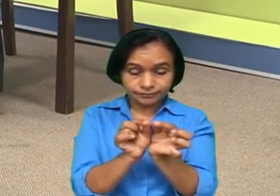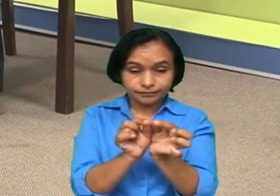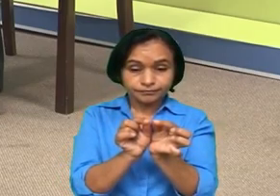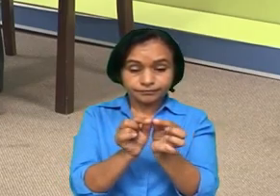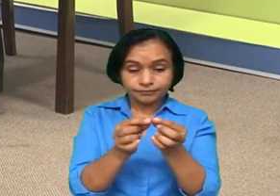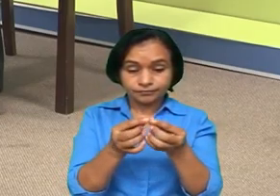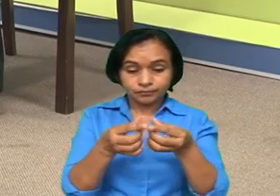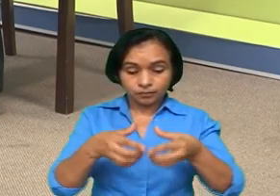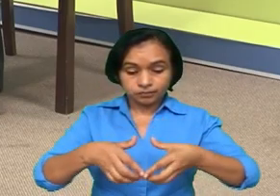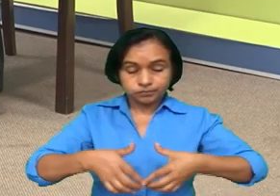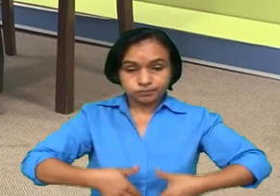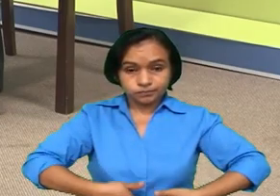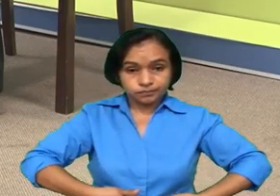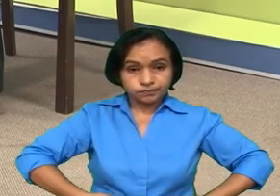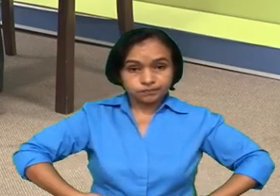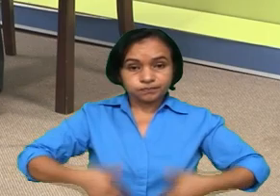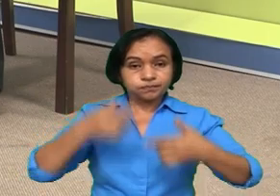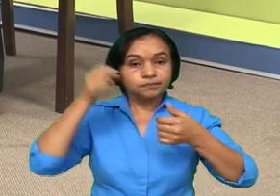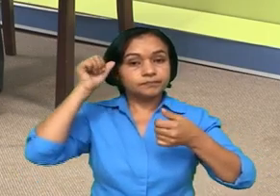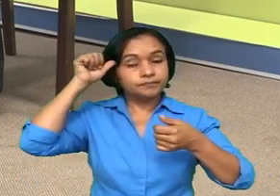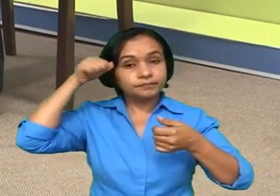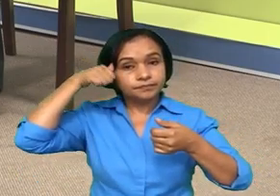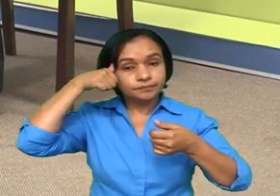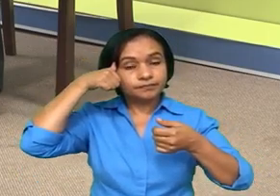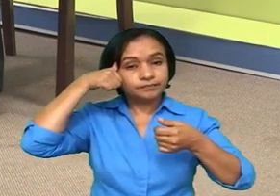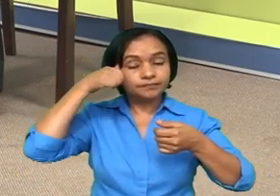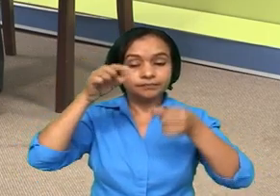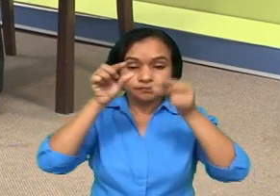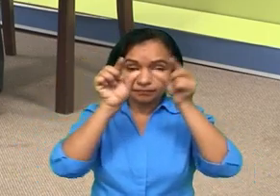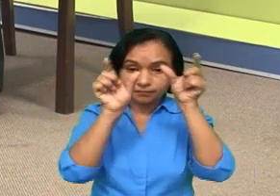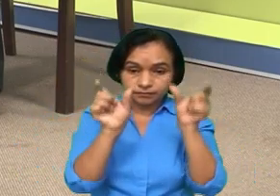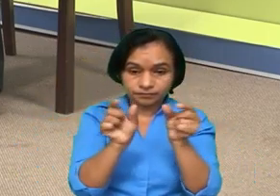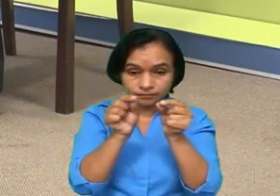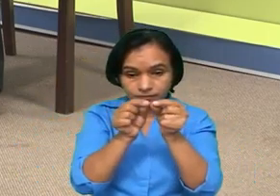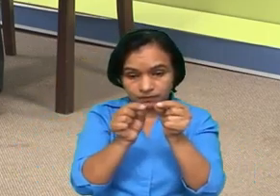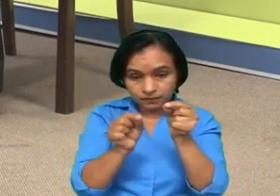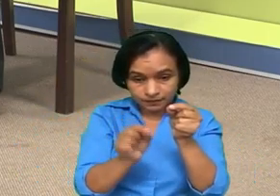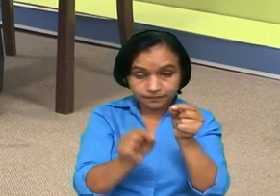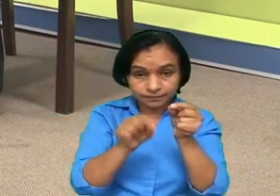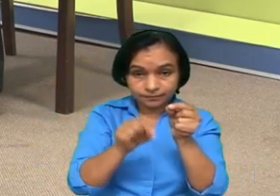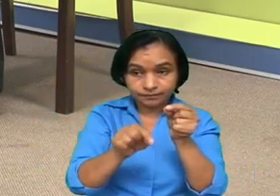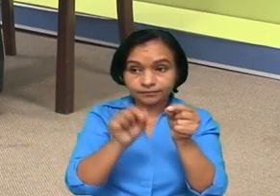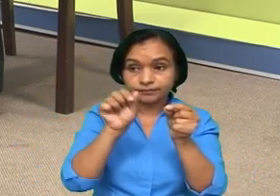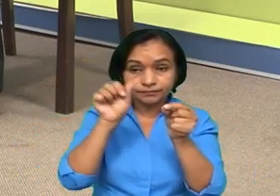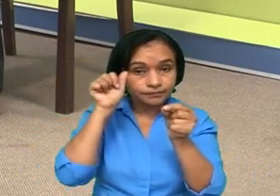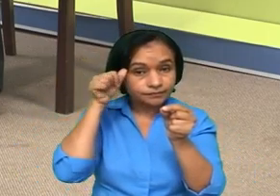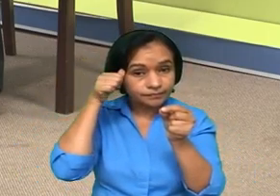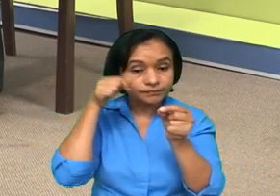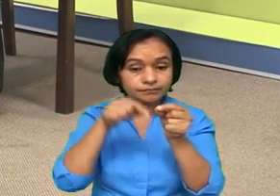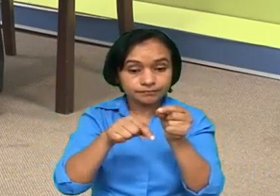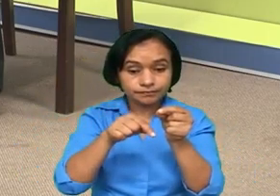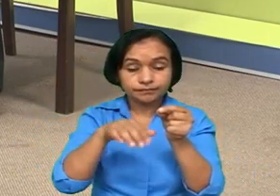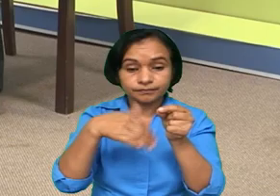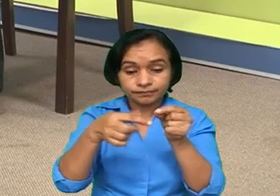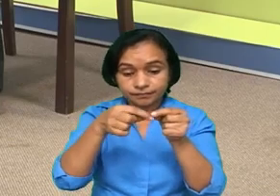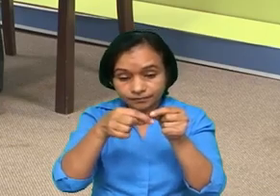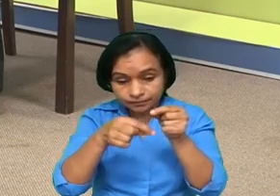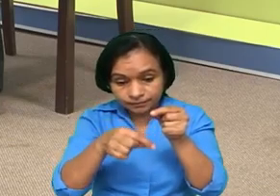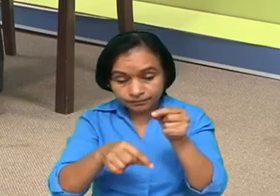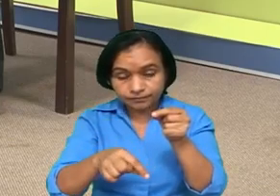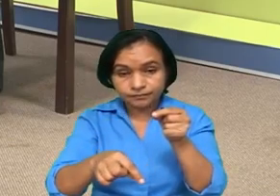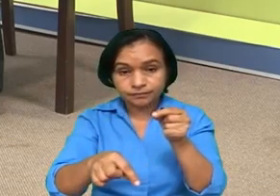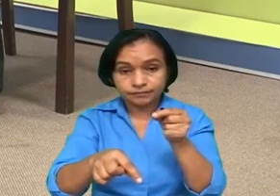vejiga. Entonces el riñón produce la orina, desciende por los ureteres hasta la vejiga, entonces y de la vejiga para sacarla por el